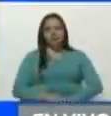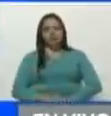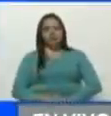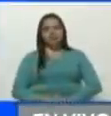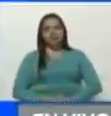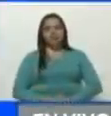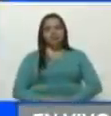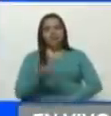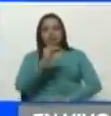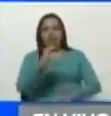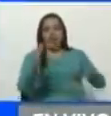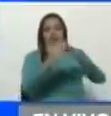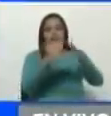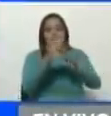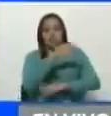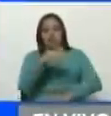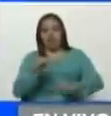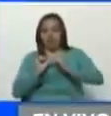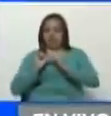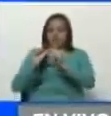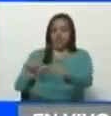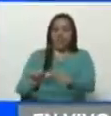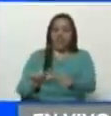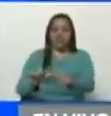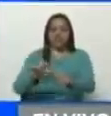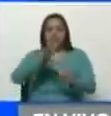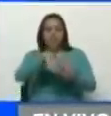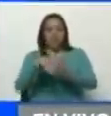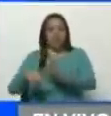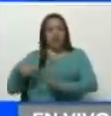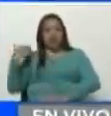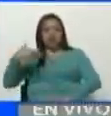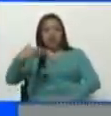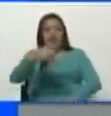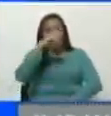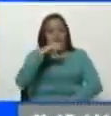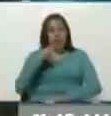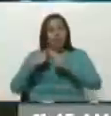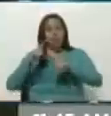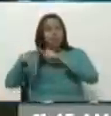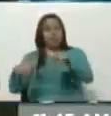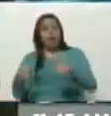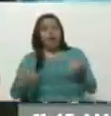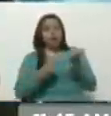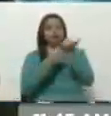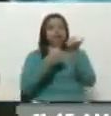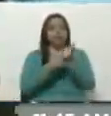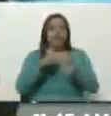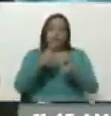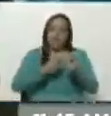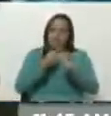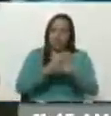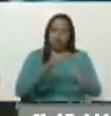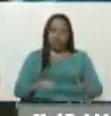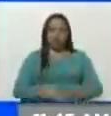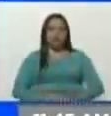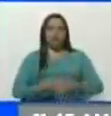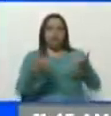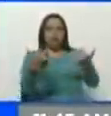Casa Blanca ya sonido, instalado desde hace mucho tiempo, pero con eso se consolidó. Entonces,